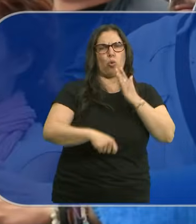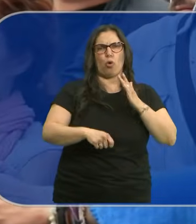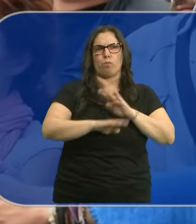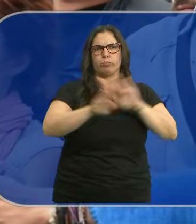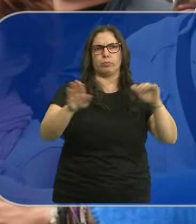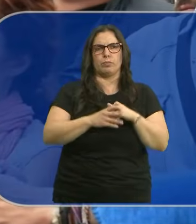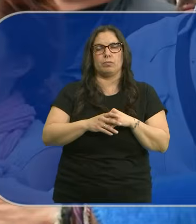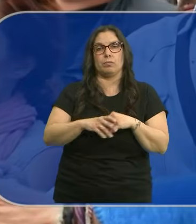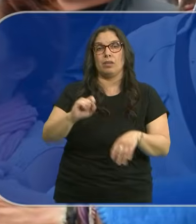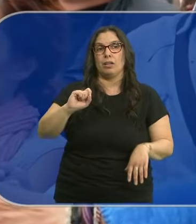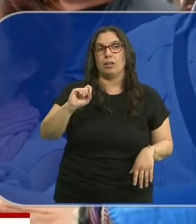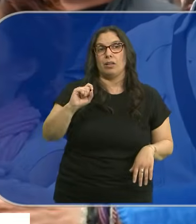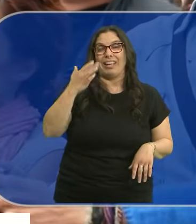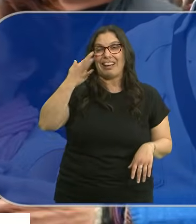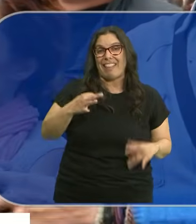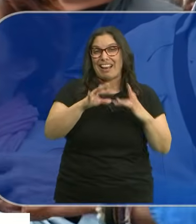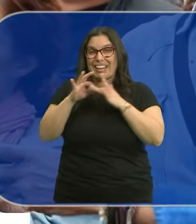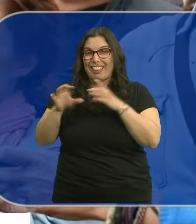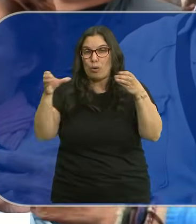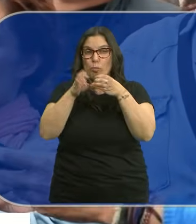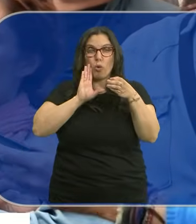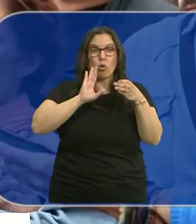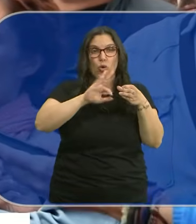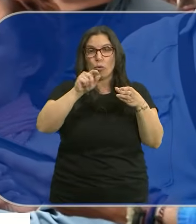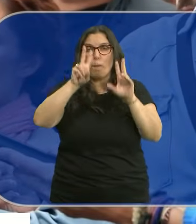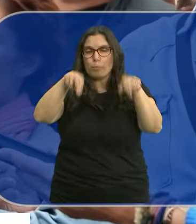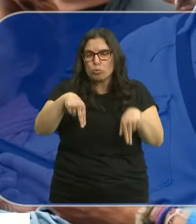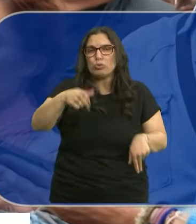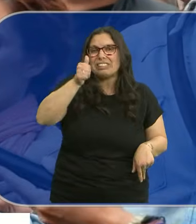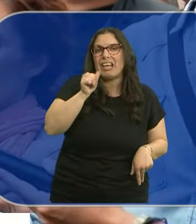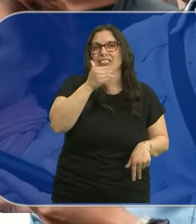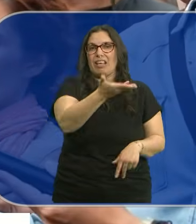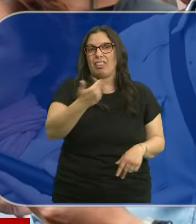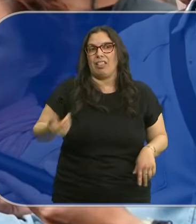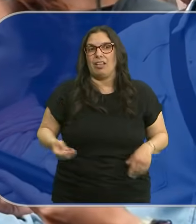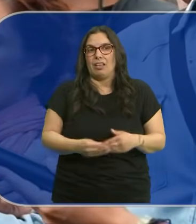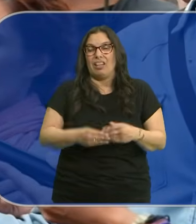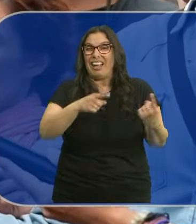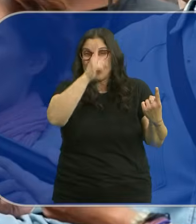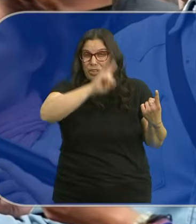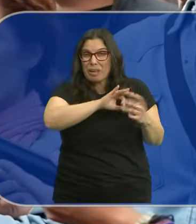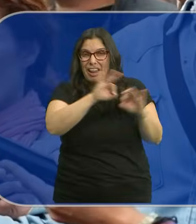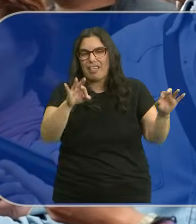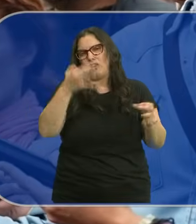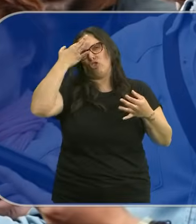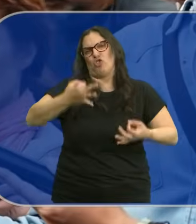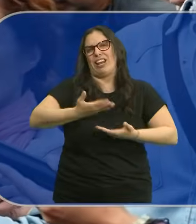contundente. El número 1 de esta trama de corrupción y de esta mafia es Pedro Sánchez. Nadie se cree que Pedro Sánchez no supiera nada de todo